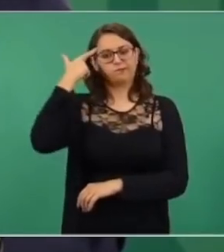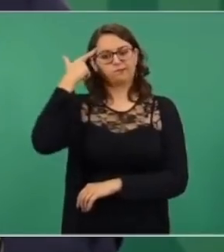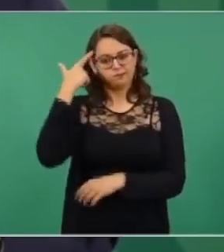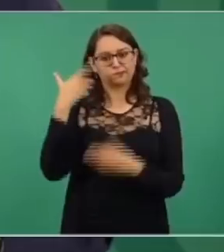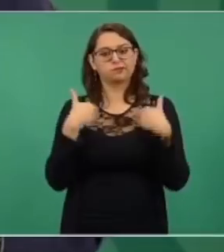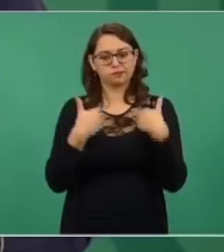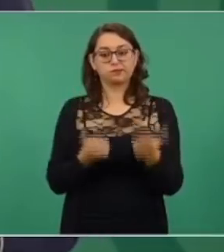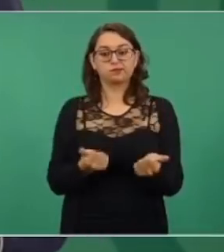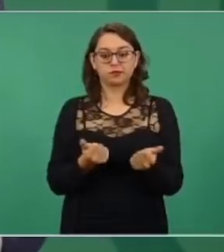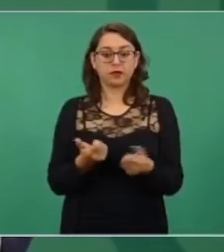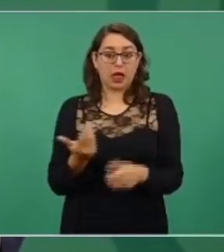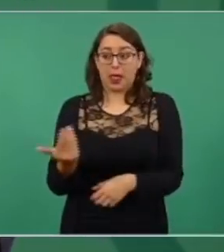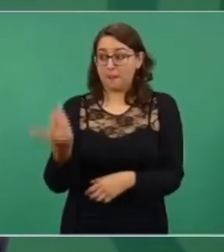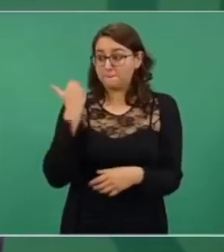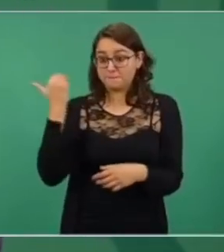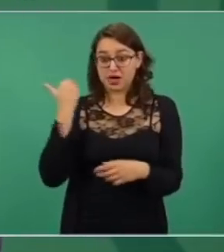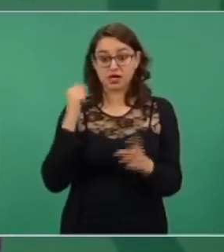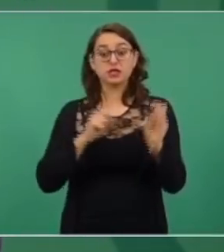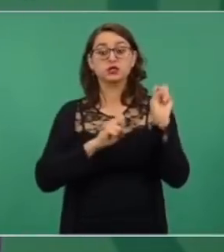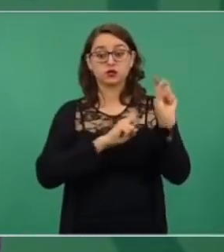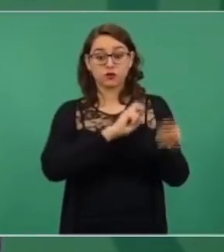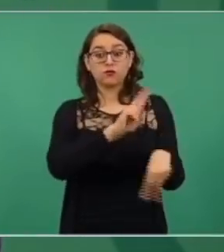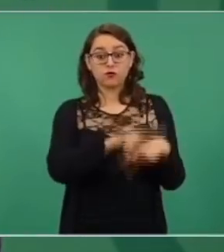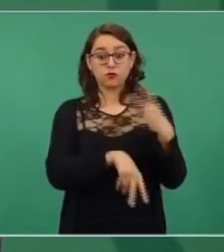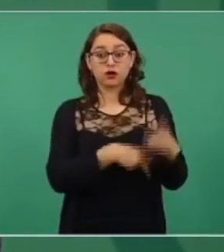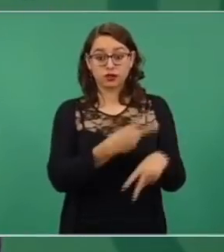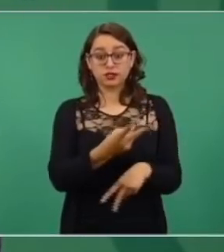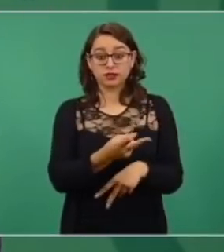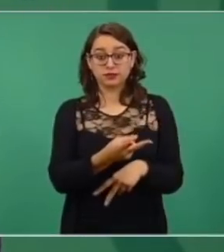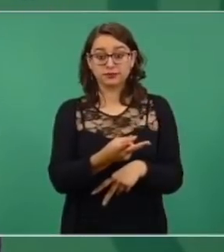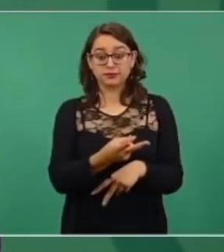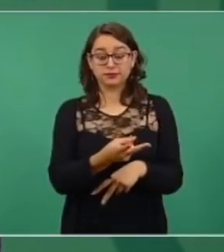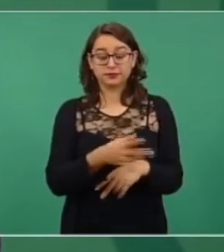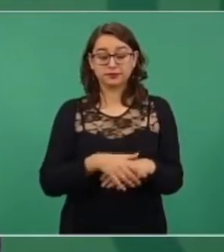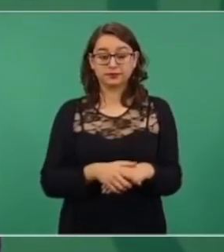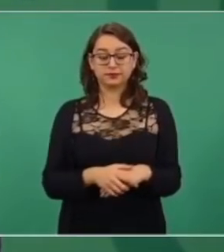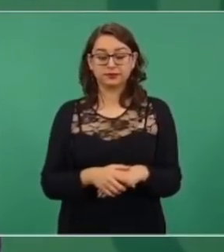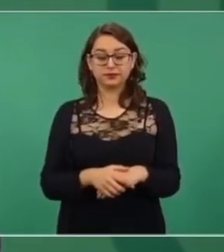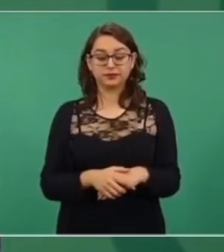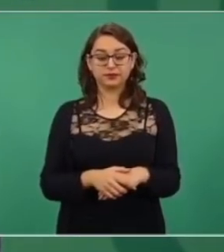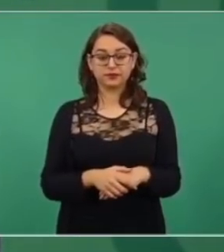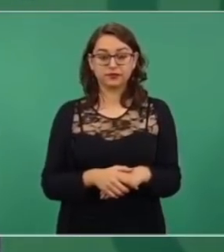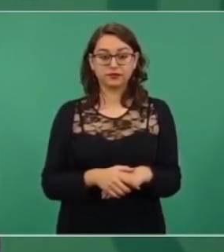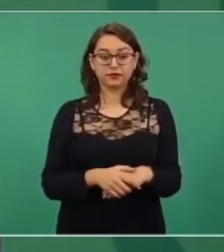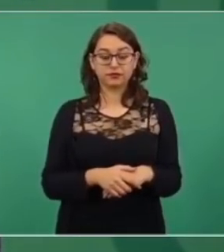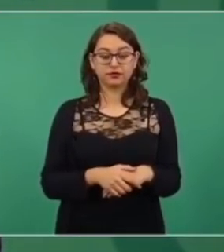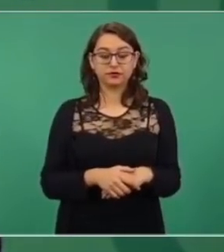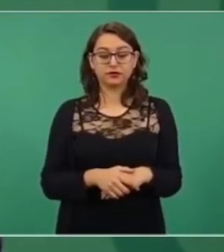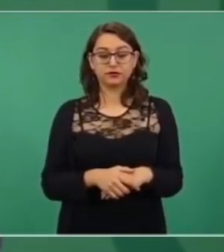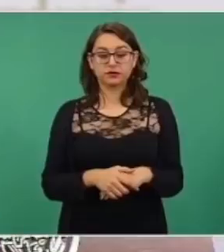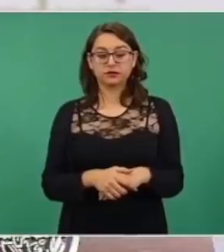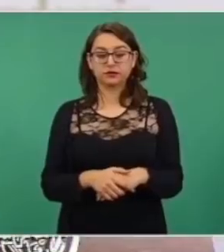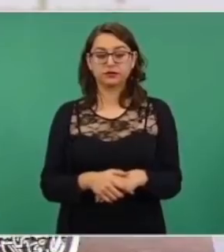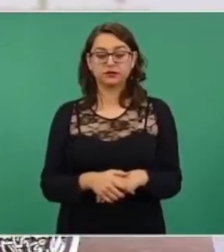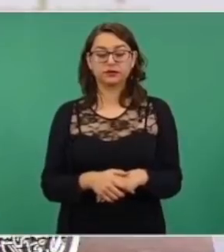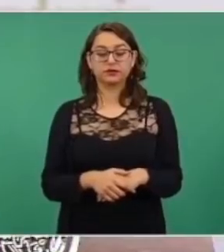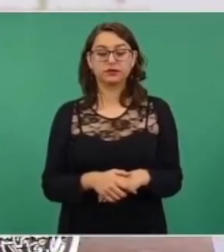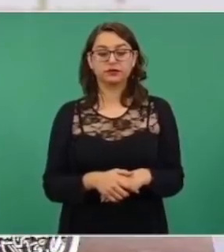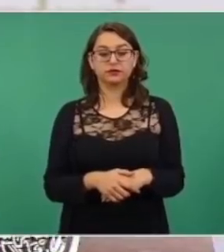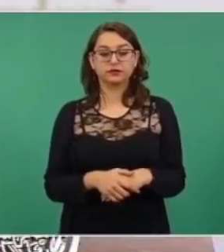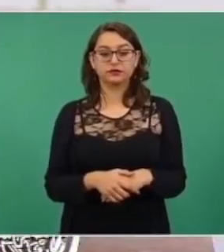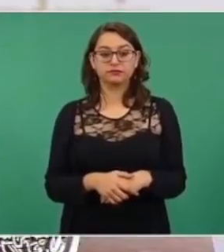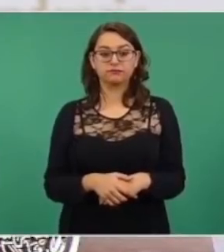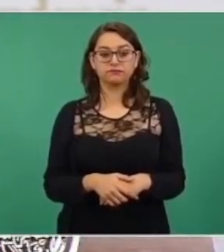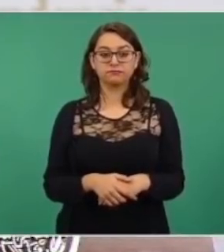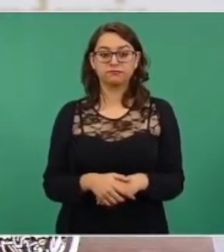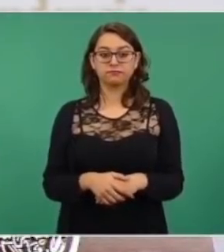Acabo de estar por allá hace relativamente poco. Fuimos a ver para que